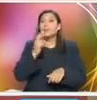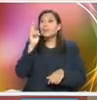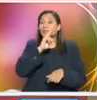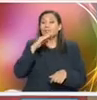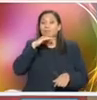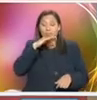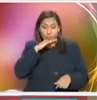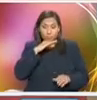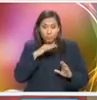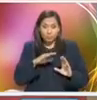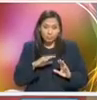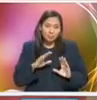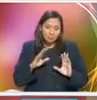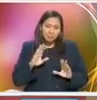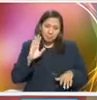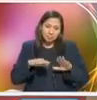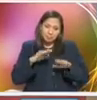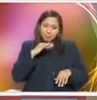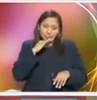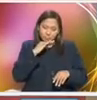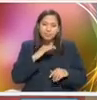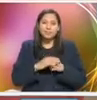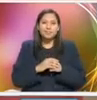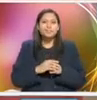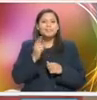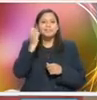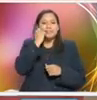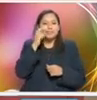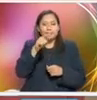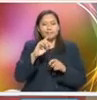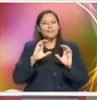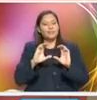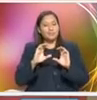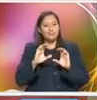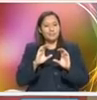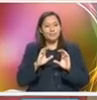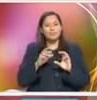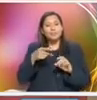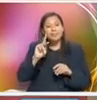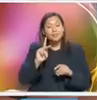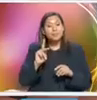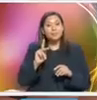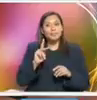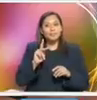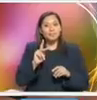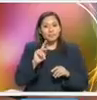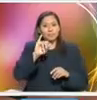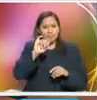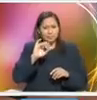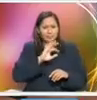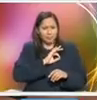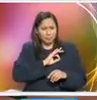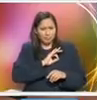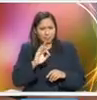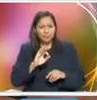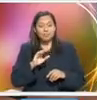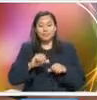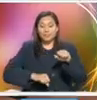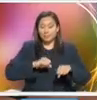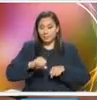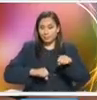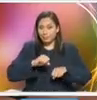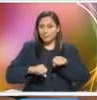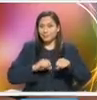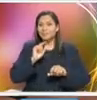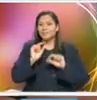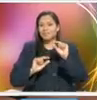aire en la Ciudad de México así lo determina, pues bueno, tengamos cuidado en ese sentido. Pero en el momento en el que sí podamos hacerlo, la bicicleta se ha